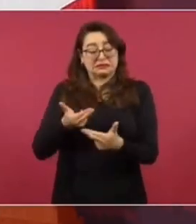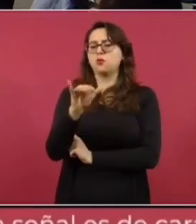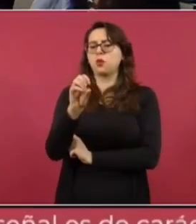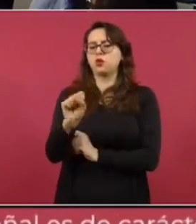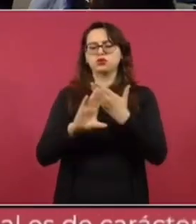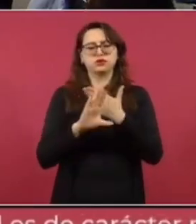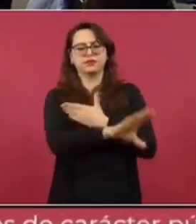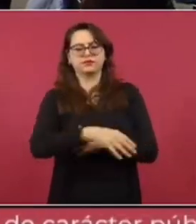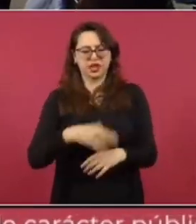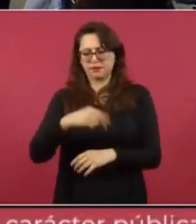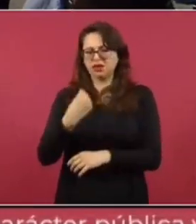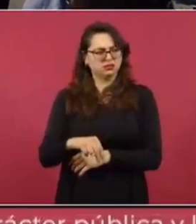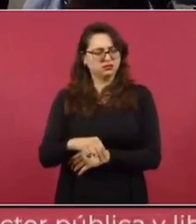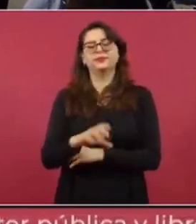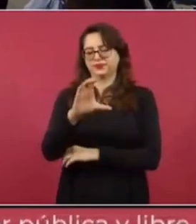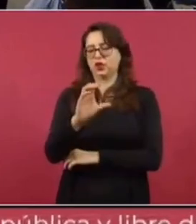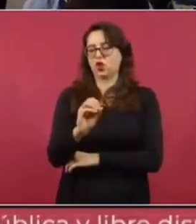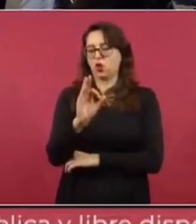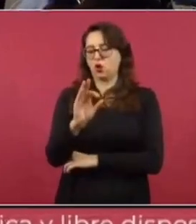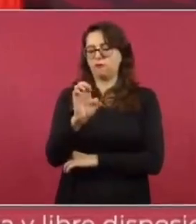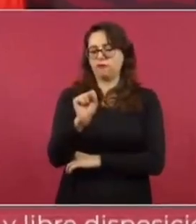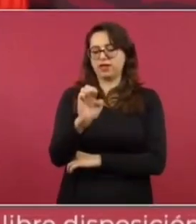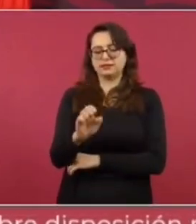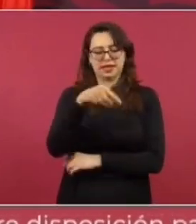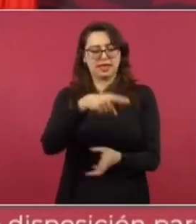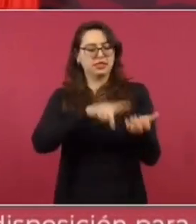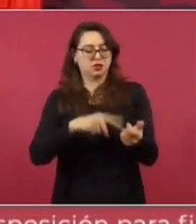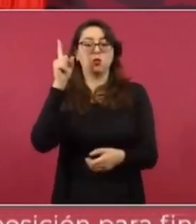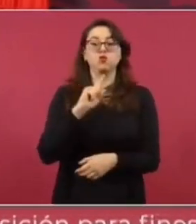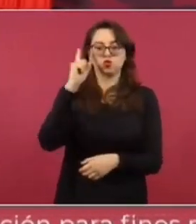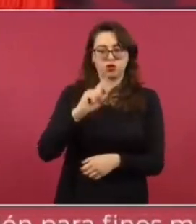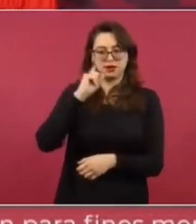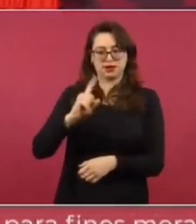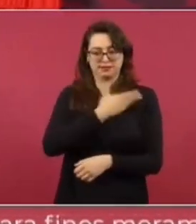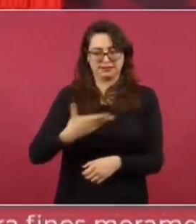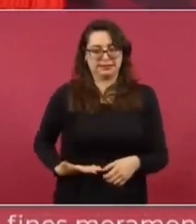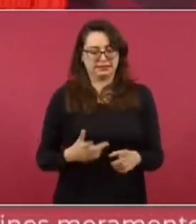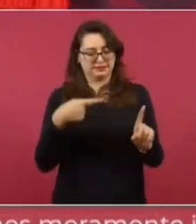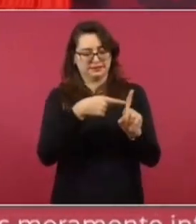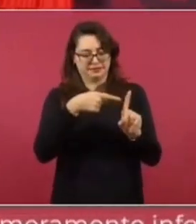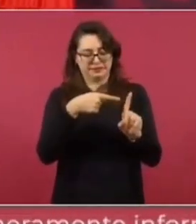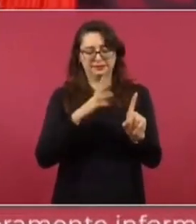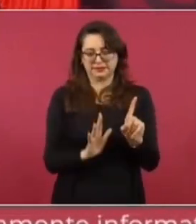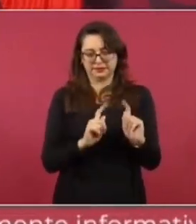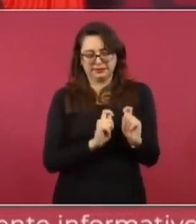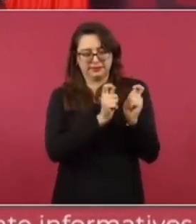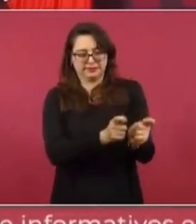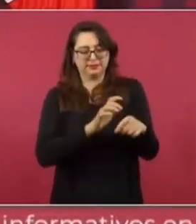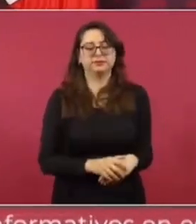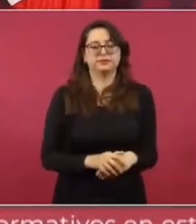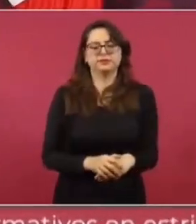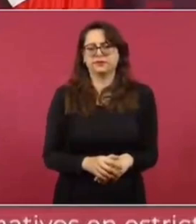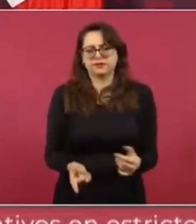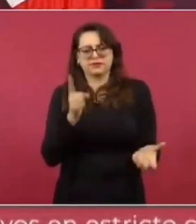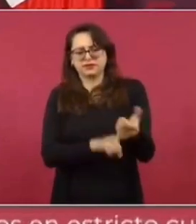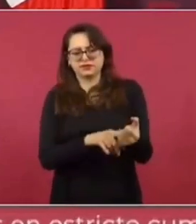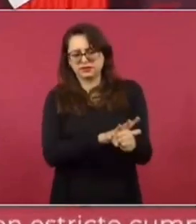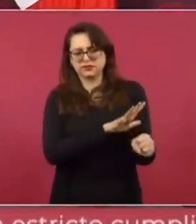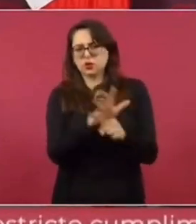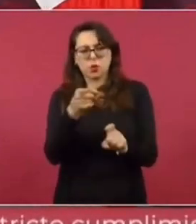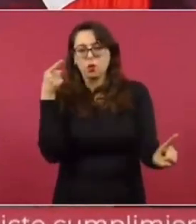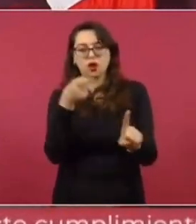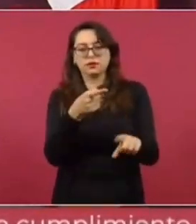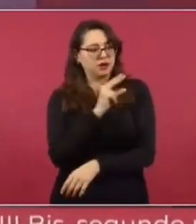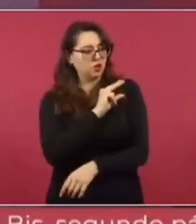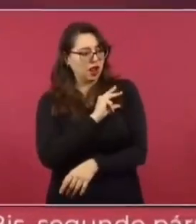continúa. COFECE, que se dedicaba nada más, ese organismo lo crearon para que se debilitara